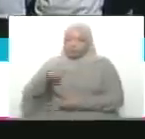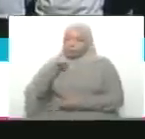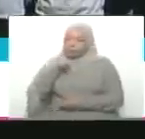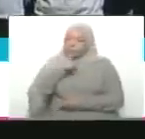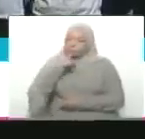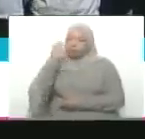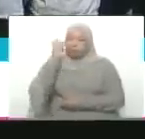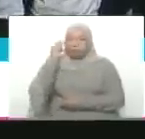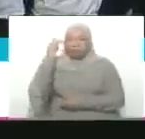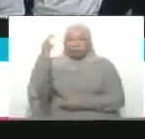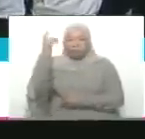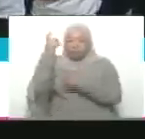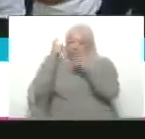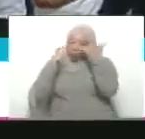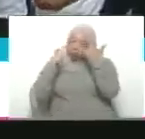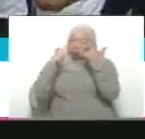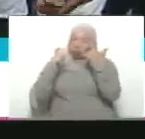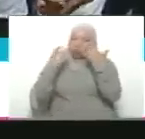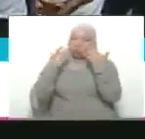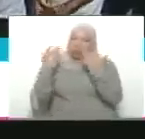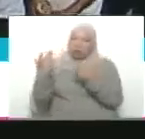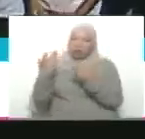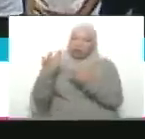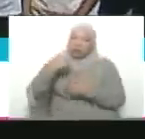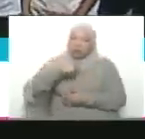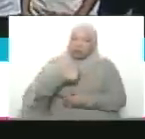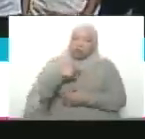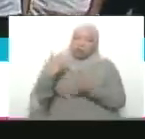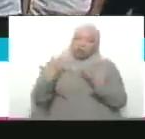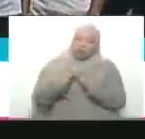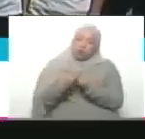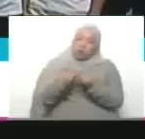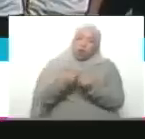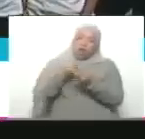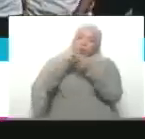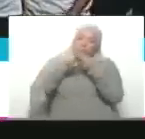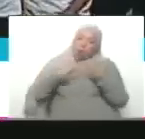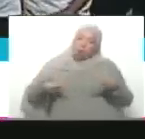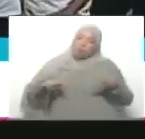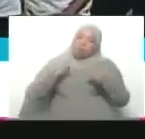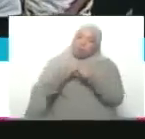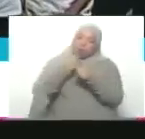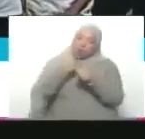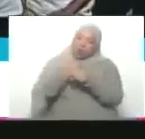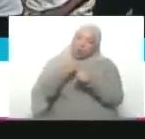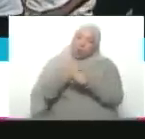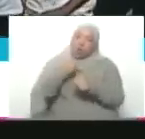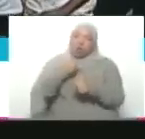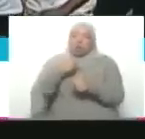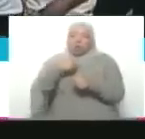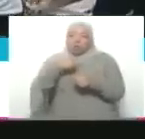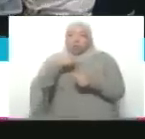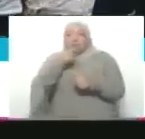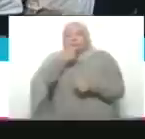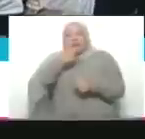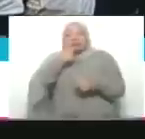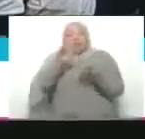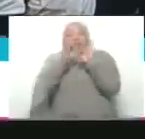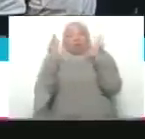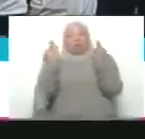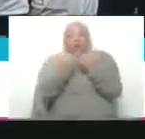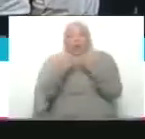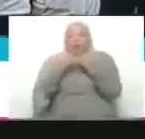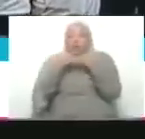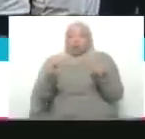sueño de nuestro comandante eterno Hugo Chávez de su compromiso permanente hago entrega a esta hermosa familia Todos